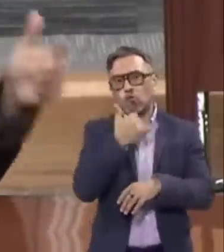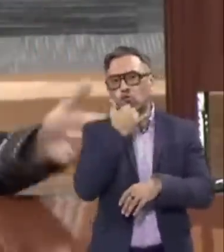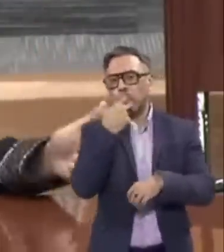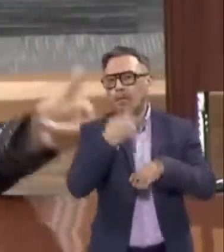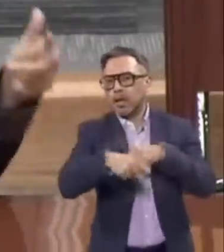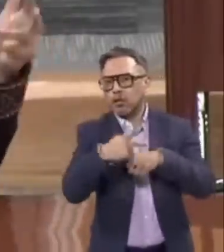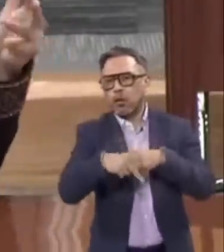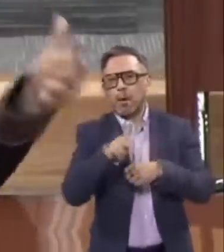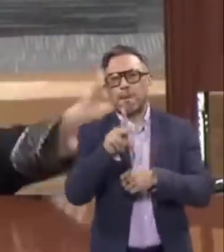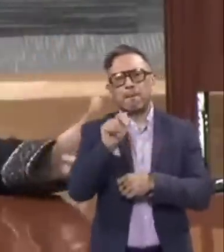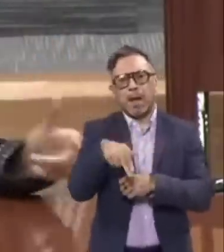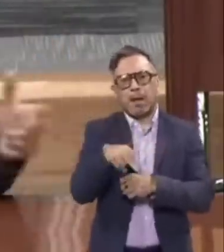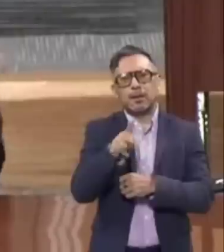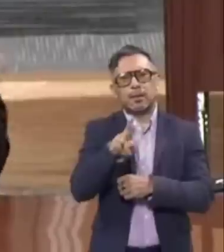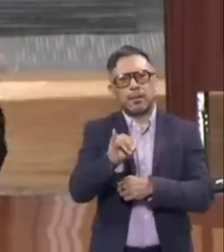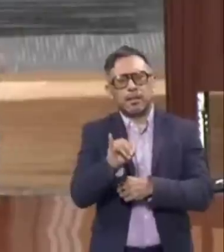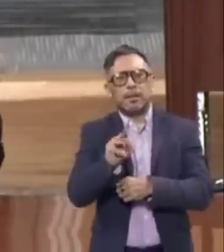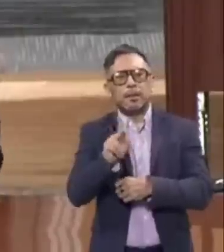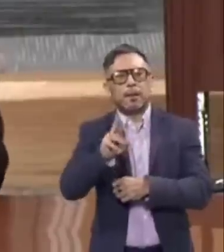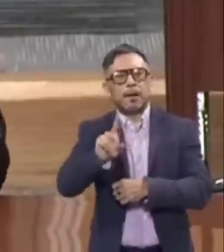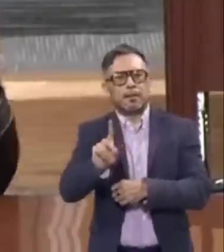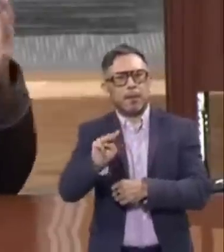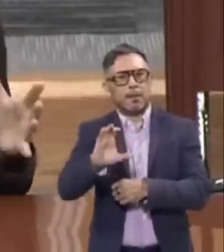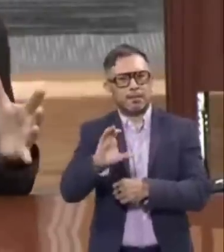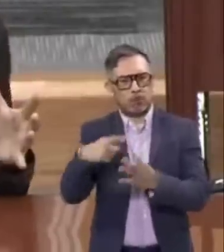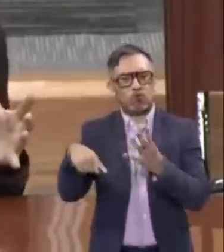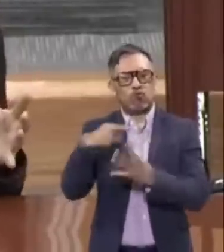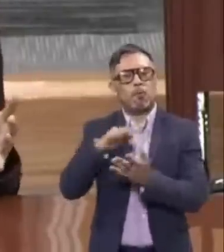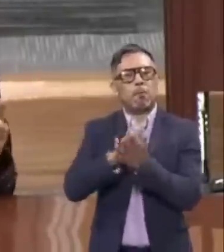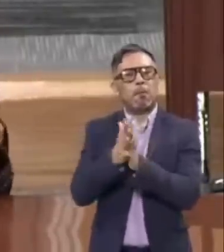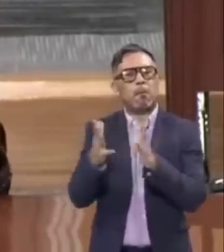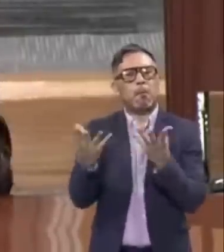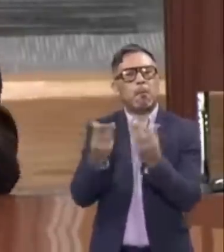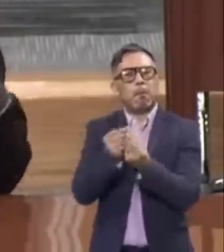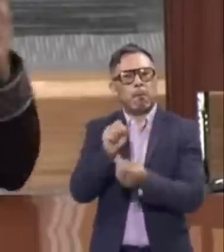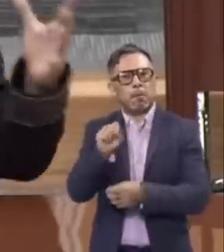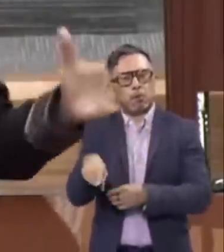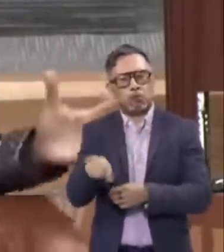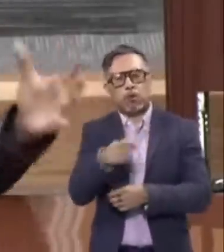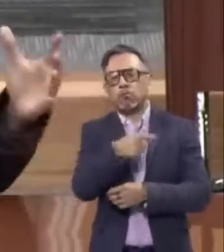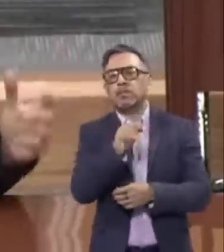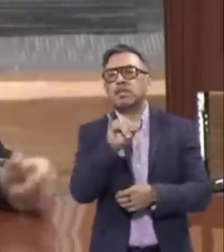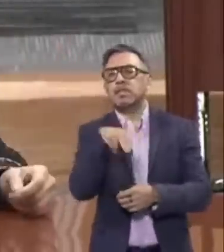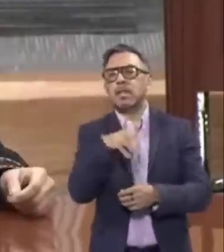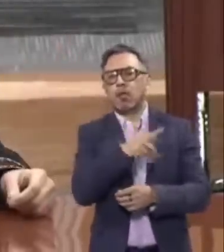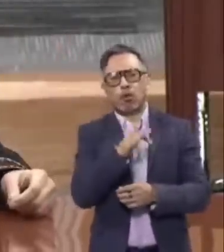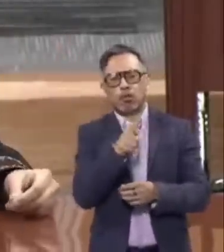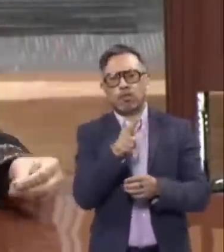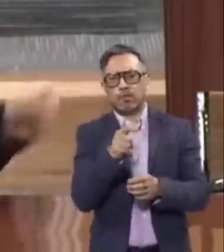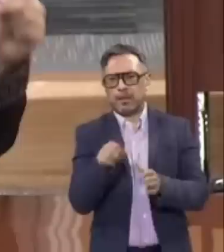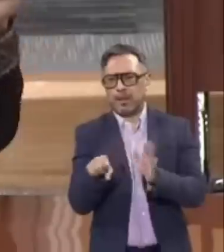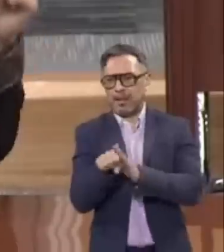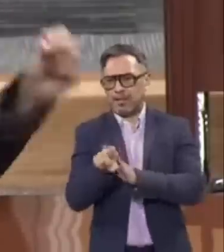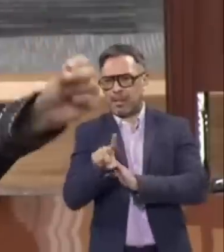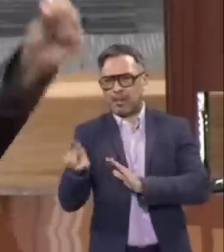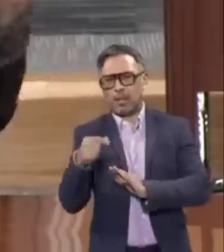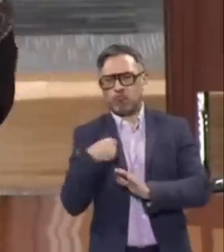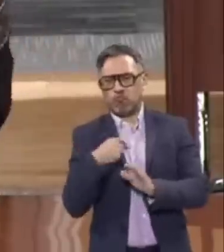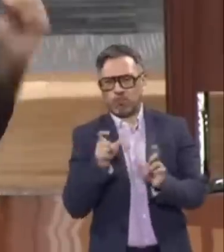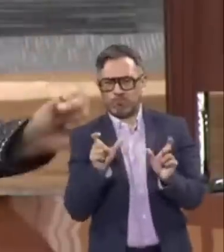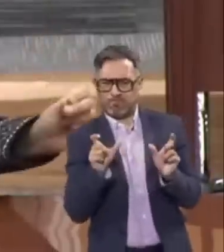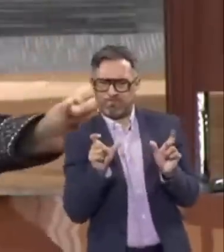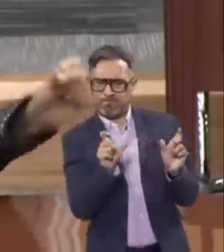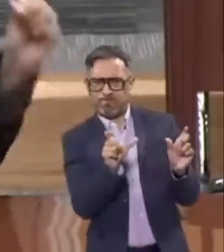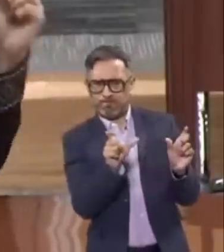con el PRD y con el MC y permitió que el INE se convirtiera en la trinchera de la derecha. Fungió como